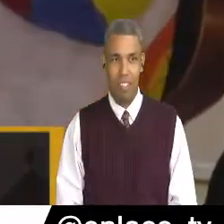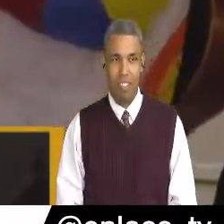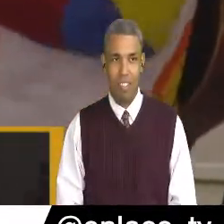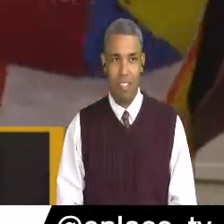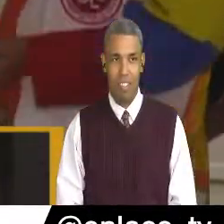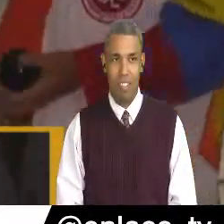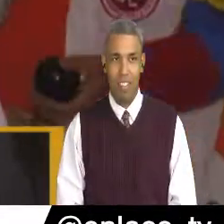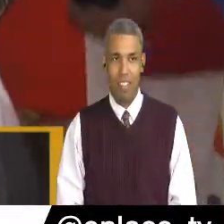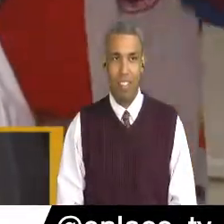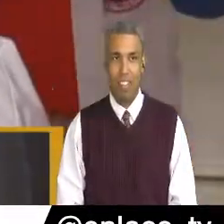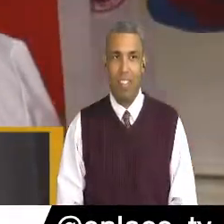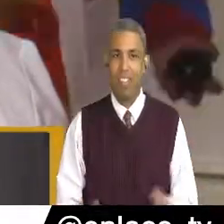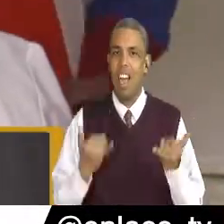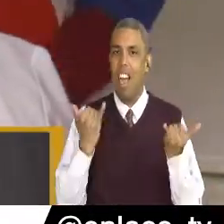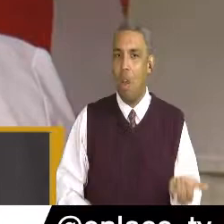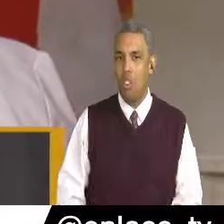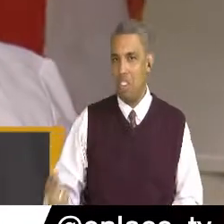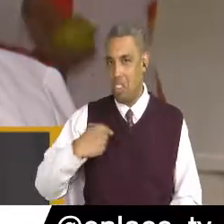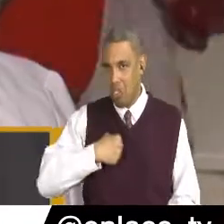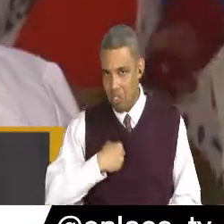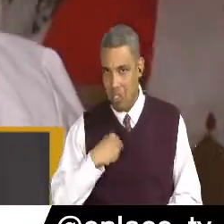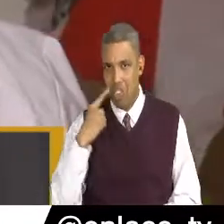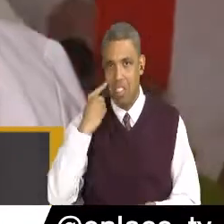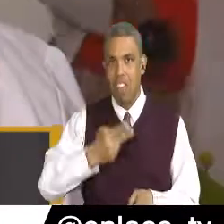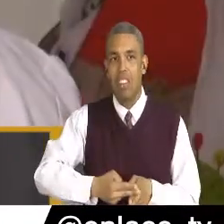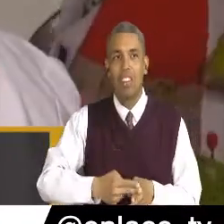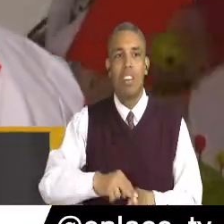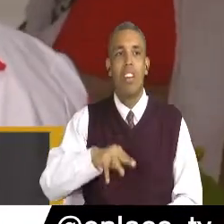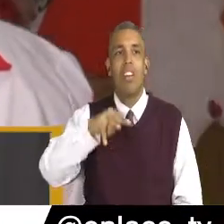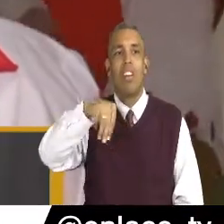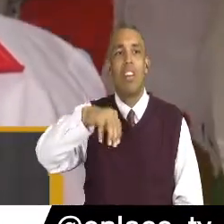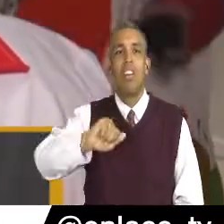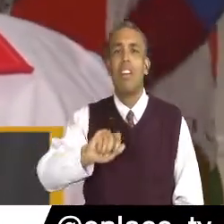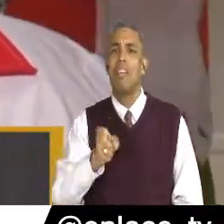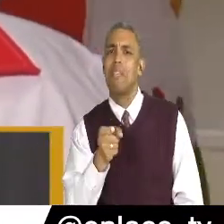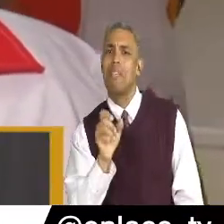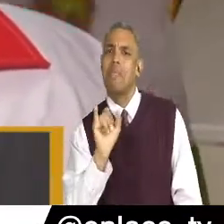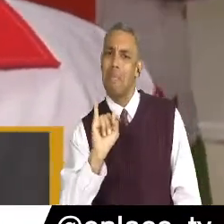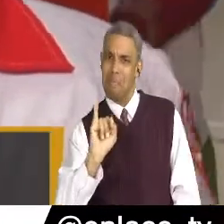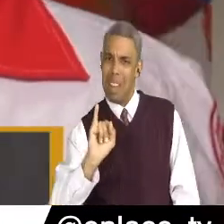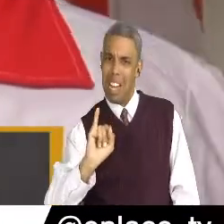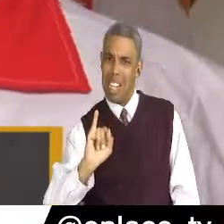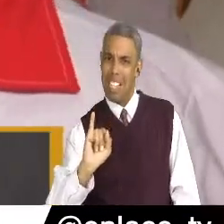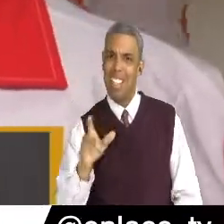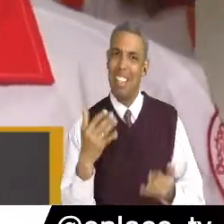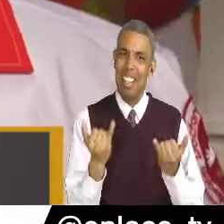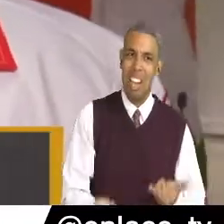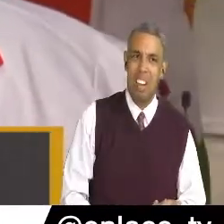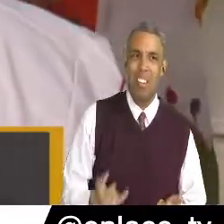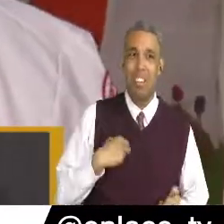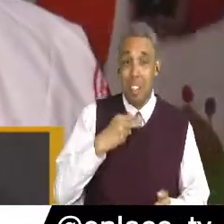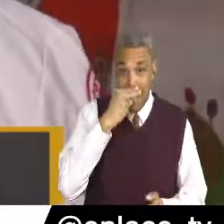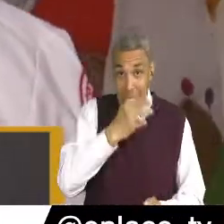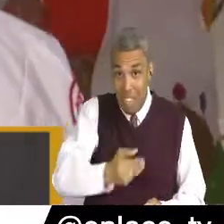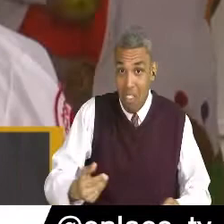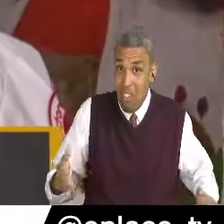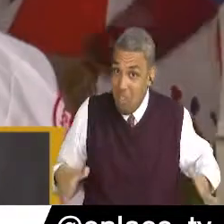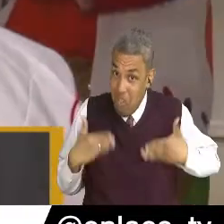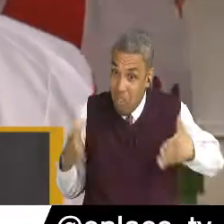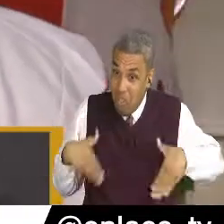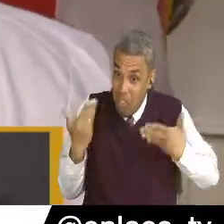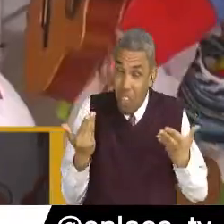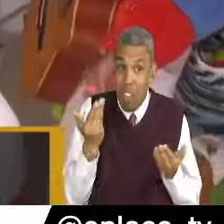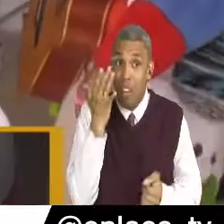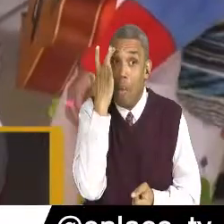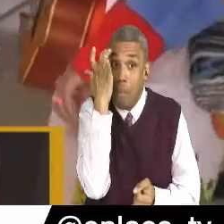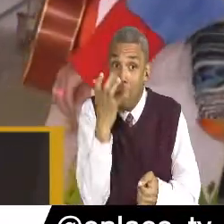Ahora sí, mucho gusto, mi nombre es Maggie y yo estoy muy feliz de poder estar aquí con todos ellos porque vamos